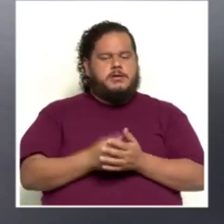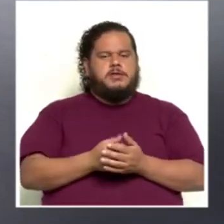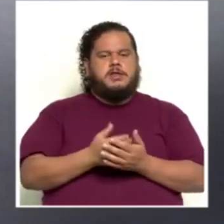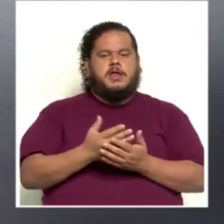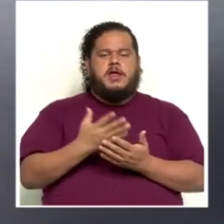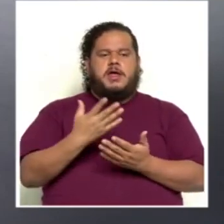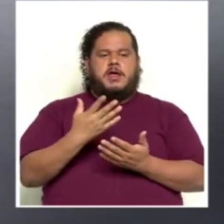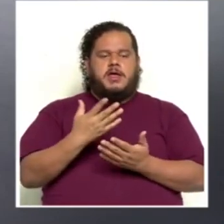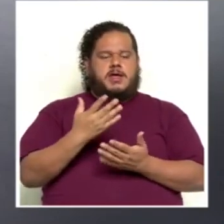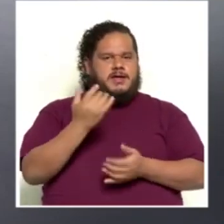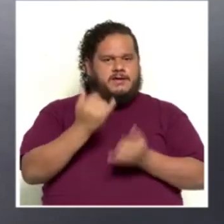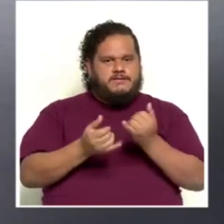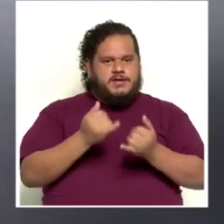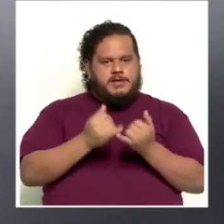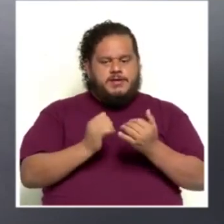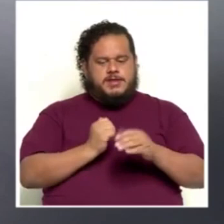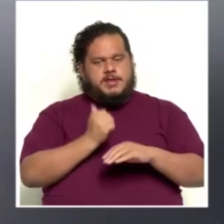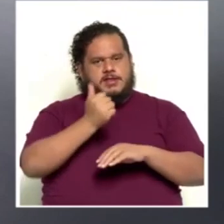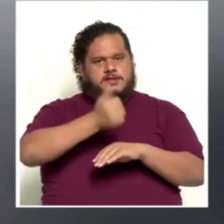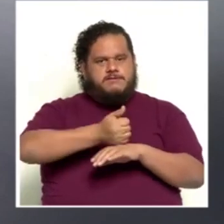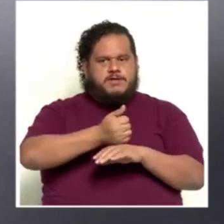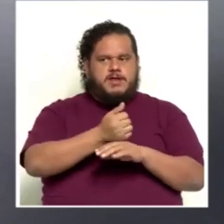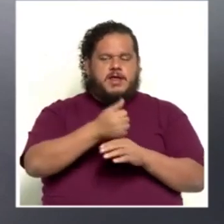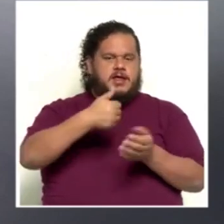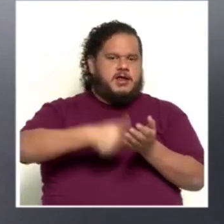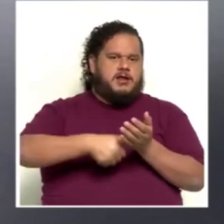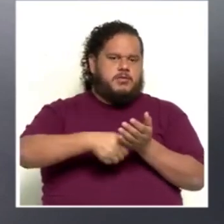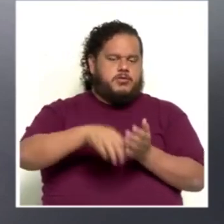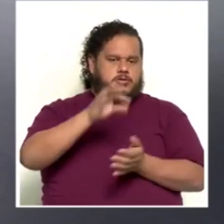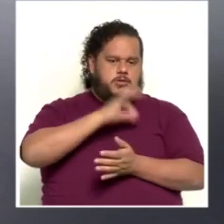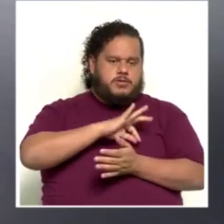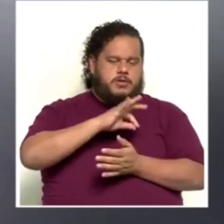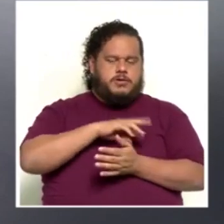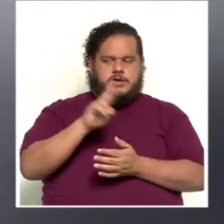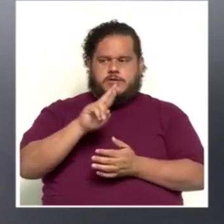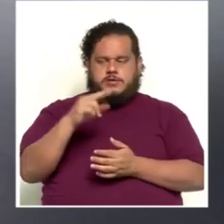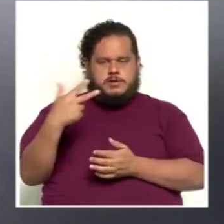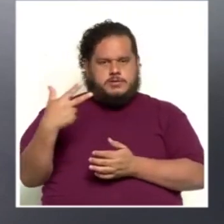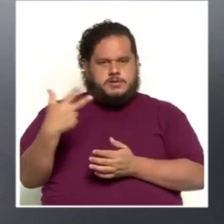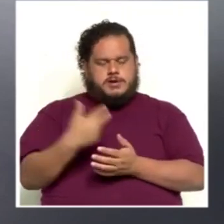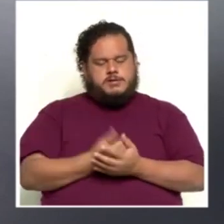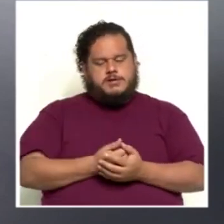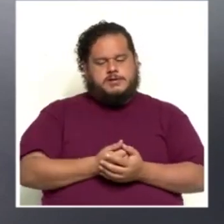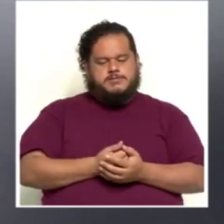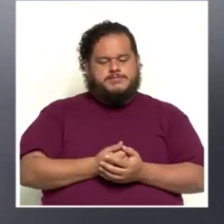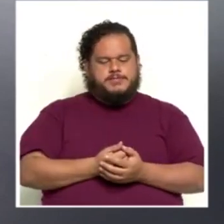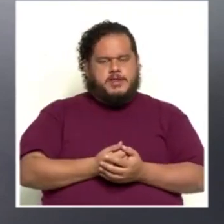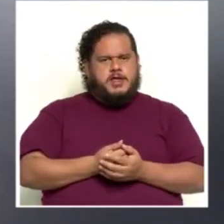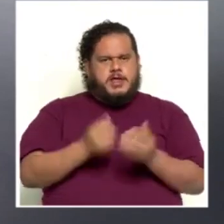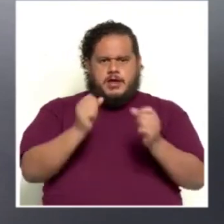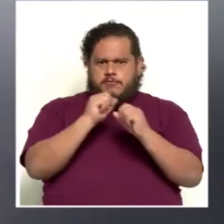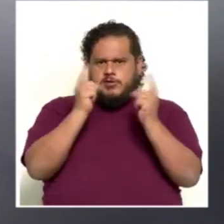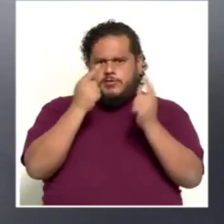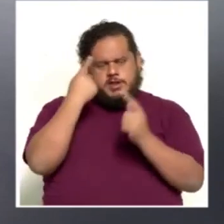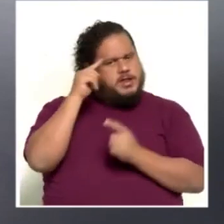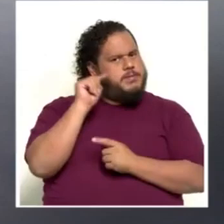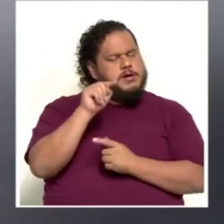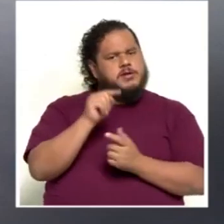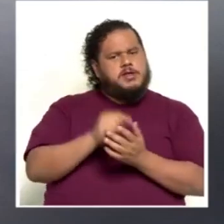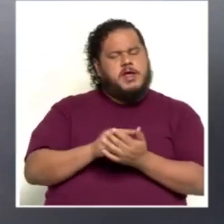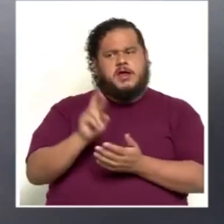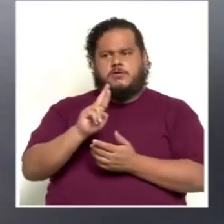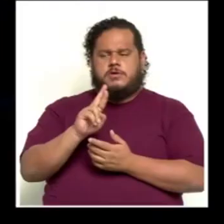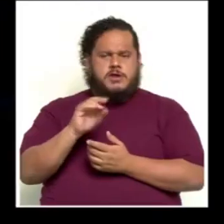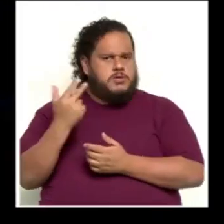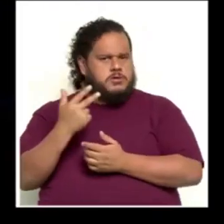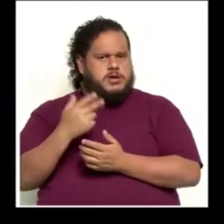finalmente define el voto a favor de Rodrigo Chávez. ¿Fue sorpresa para vos, Rodrigo